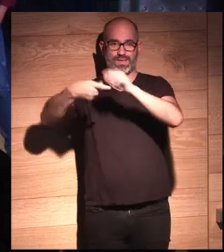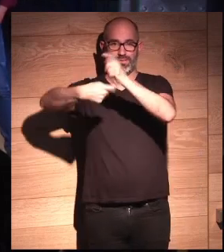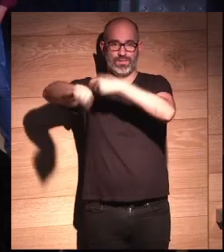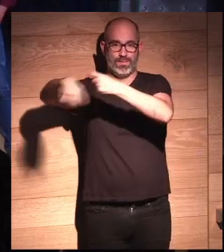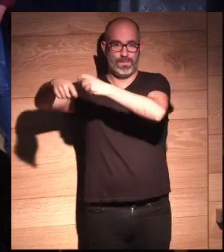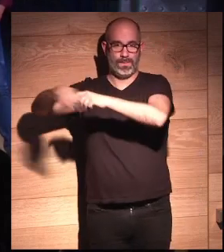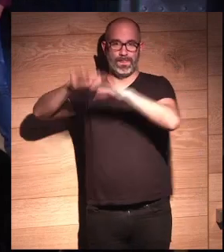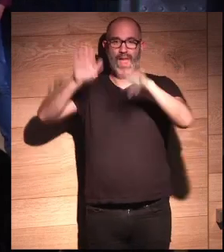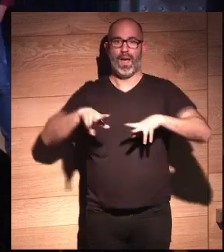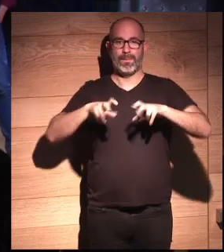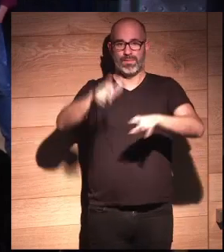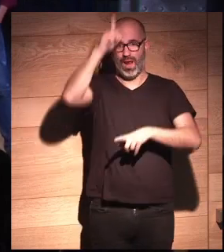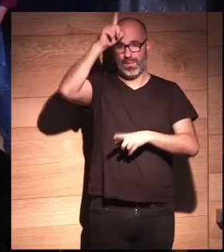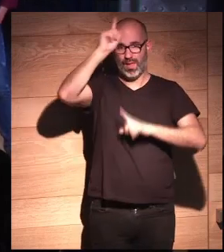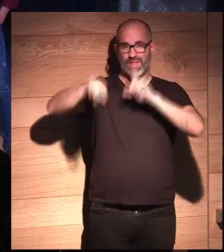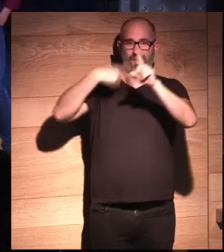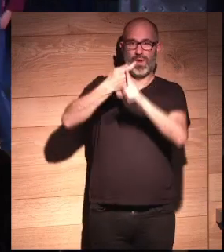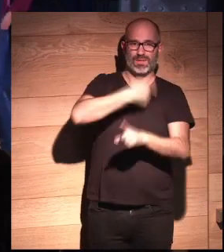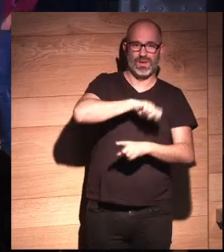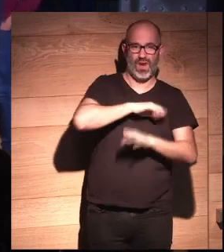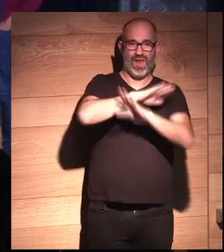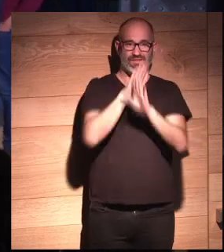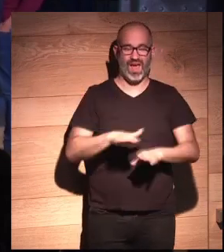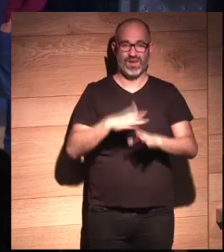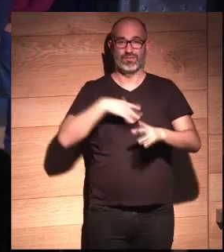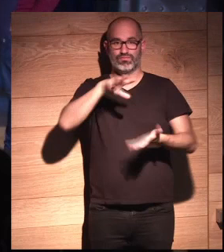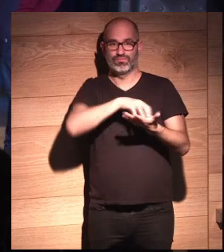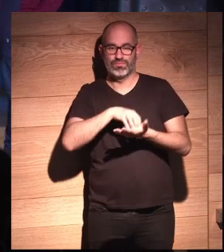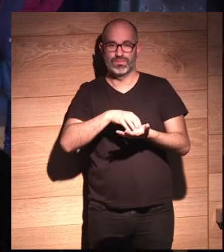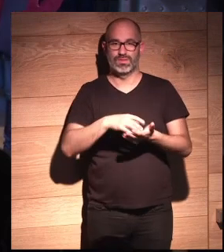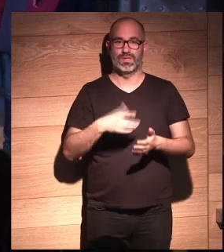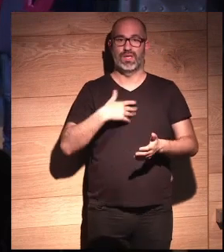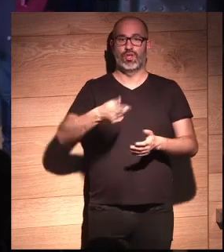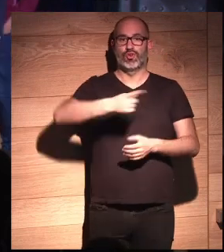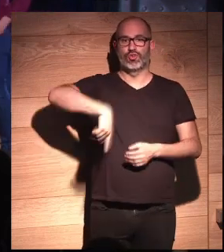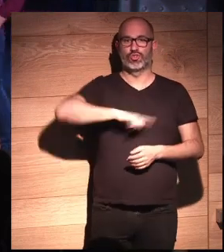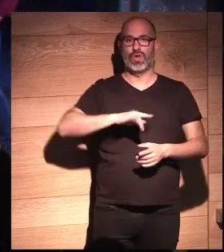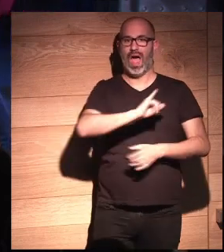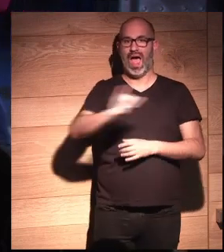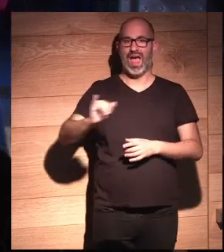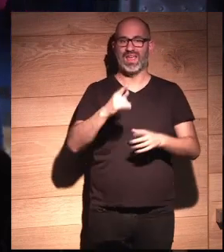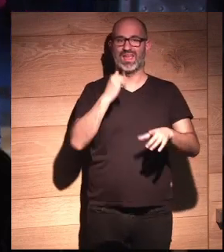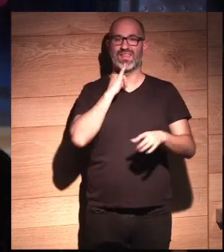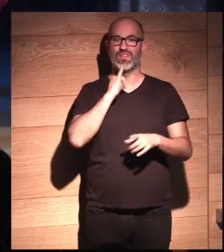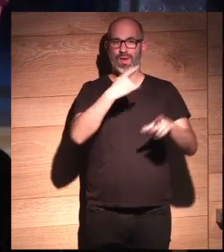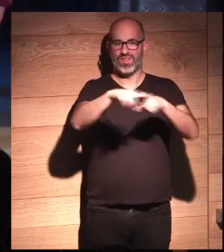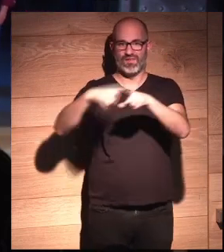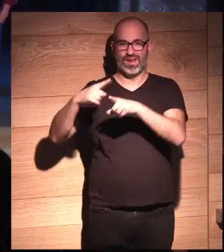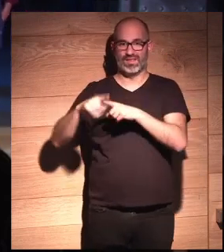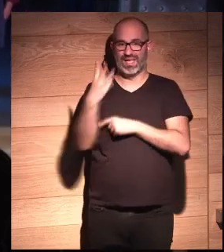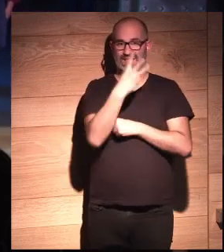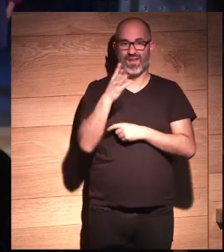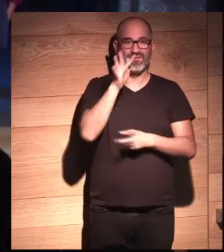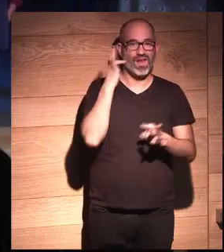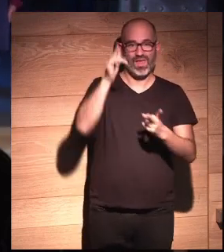Empezó siendo una película alemana, parece que va a ser una película española al final, y vamos a tener varios idiomas, ¿no? Tanto esos tres que